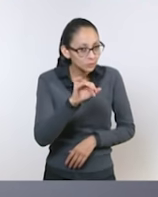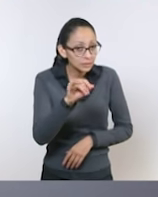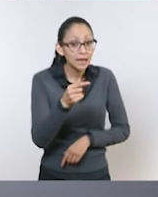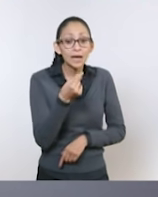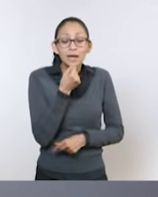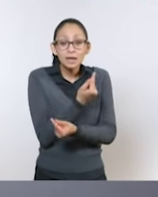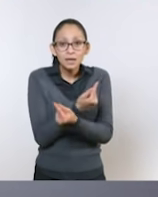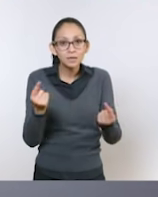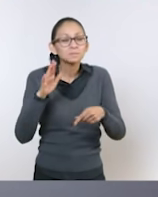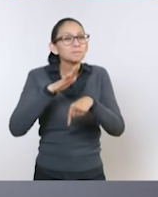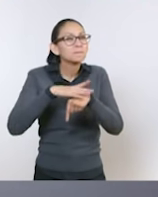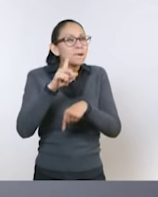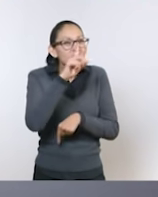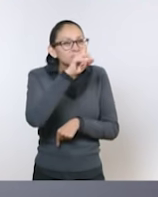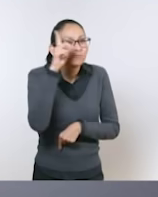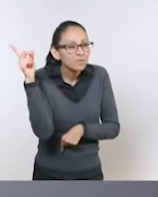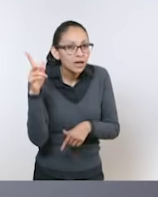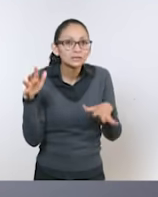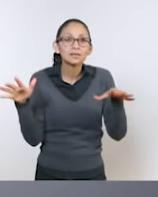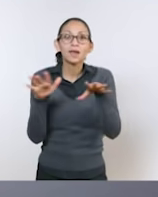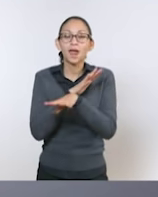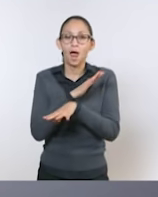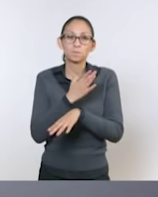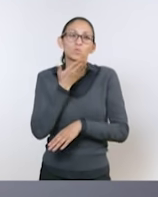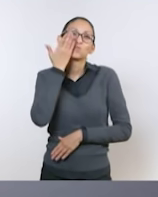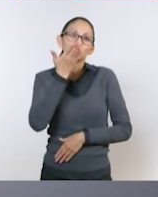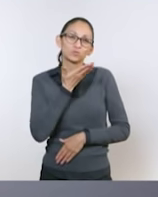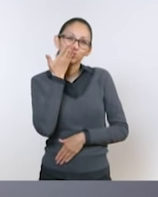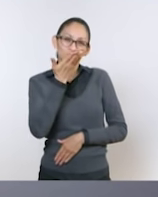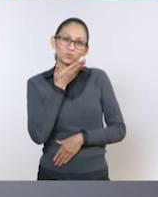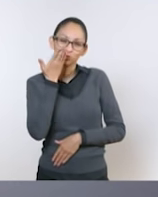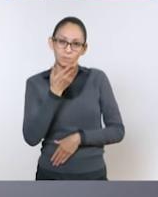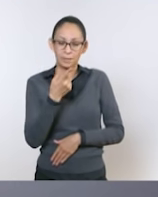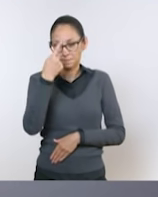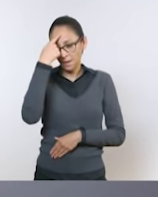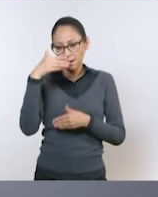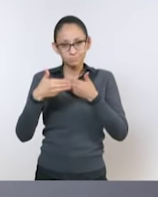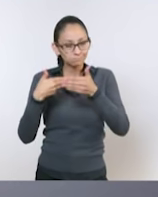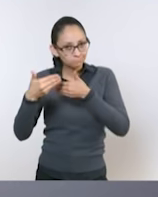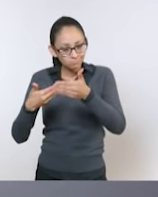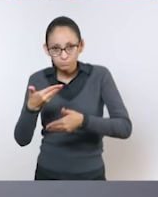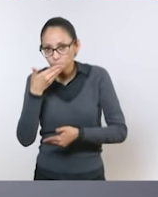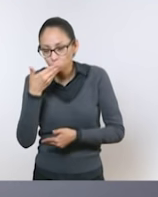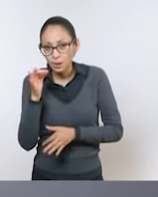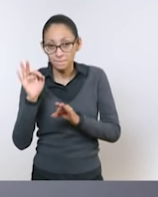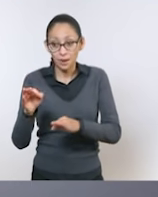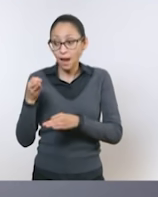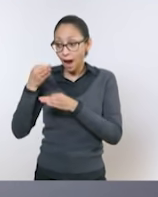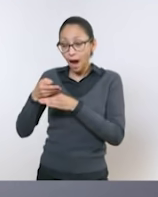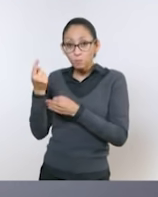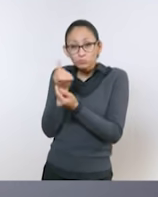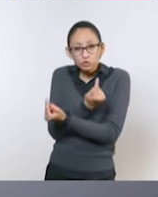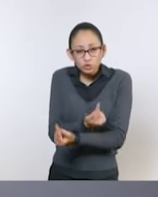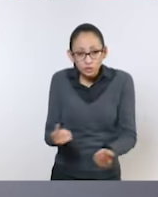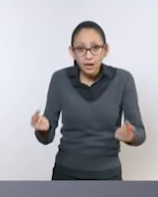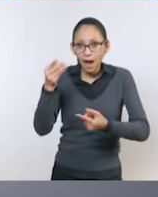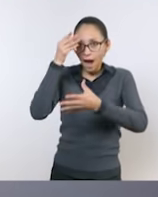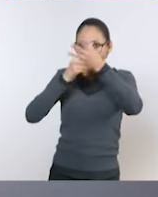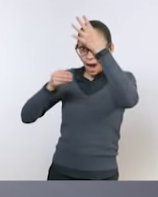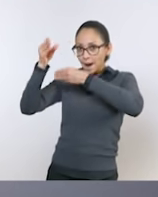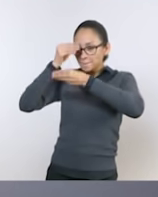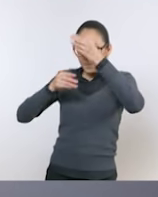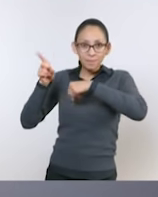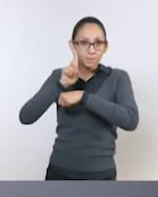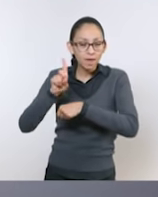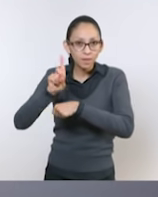que sí! Para las niñas y los niños es más fácil cambiar y crear un hábito, porque ahora que son pequeños y están